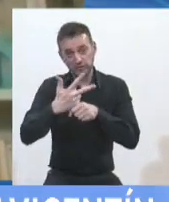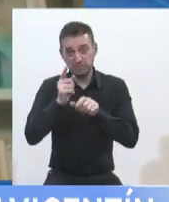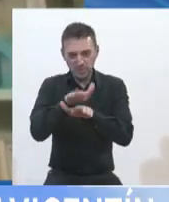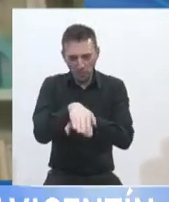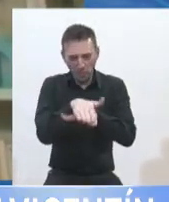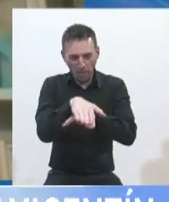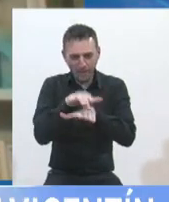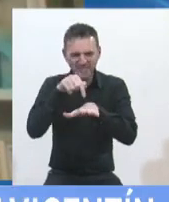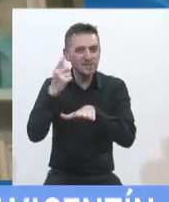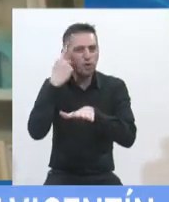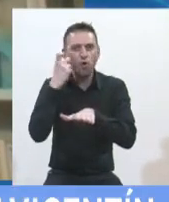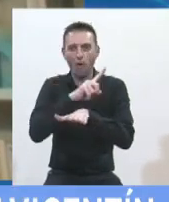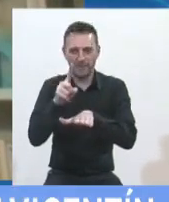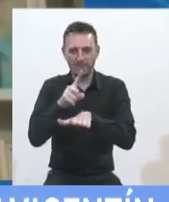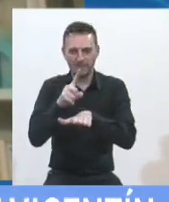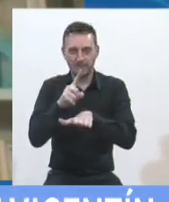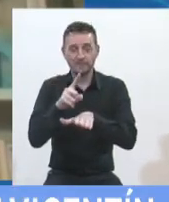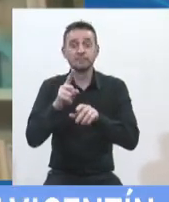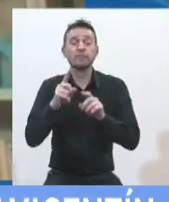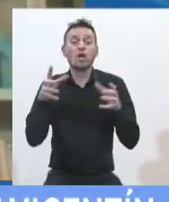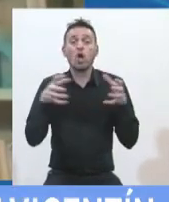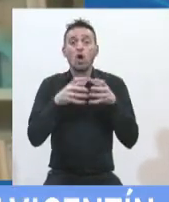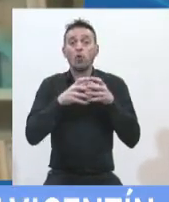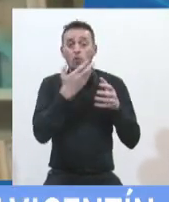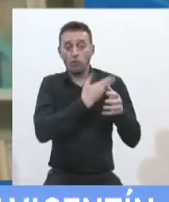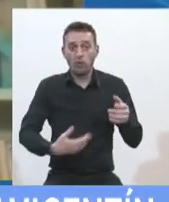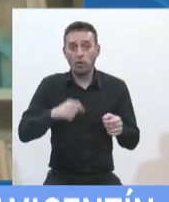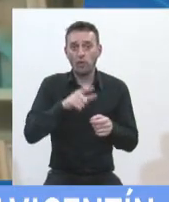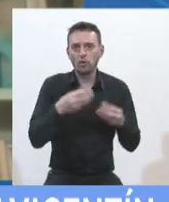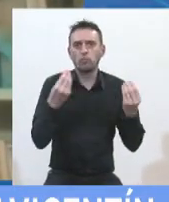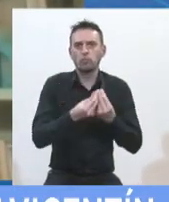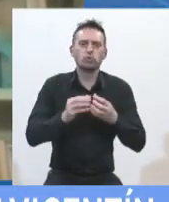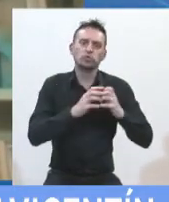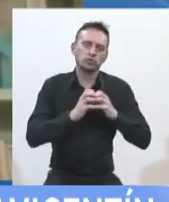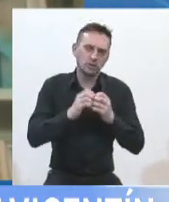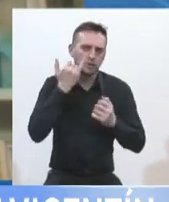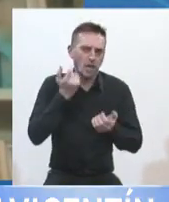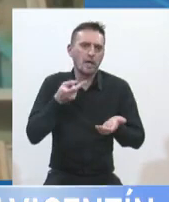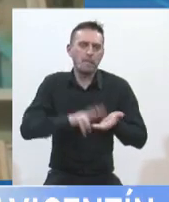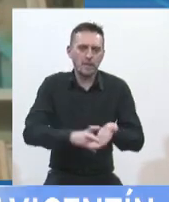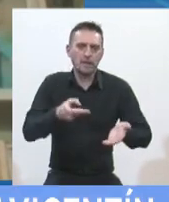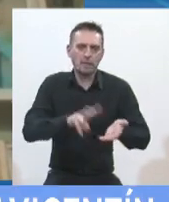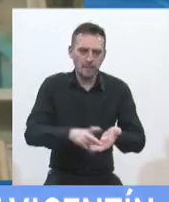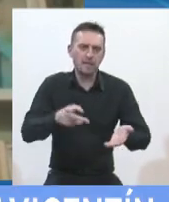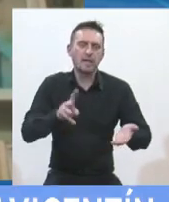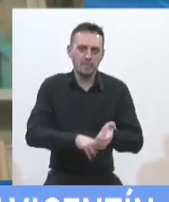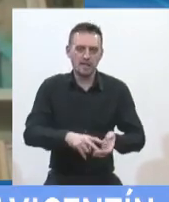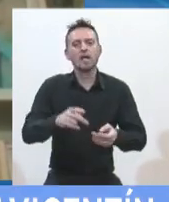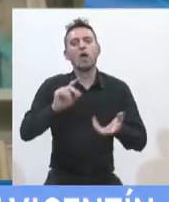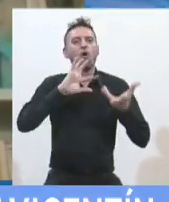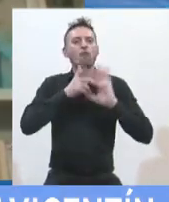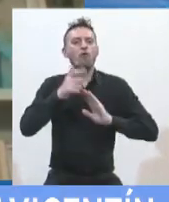fin el pez que no aprende la verdad que oficialismo se muchas sesiones lo he repetido hoy que las recurrencias recetas